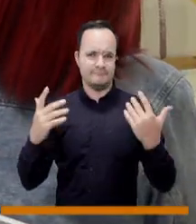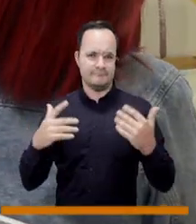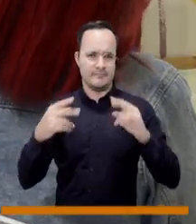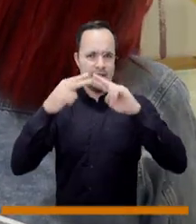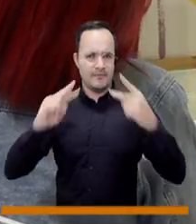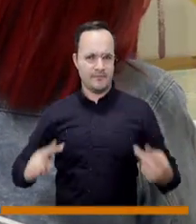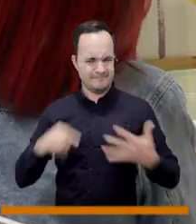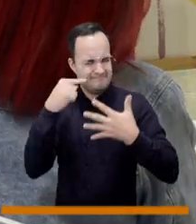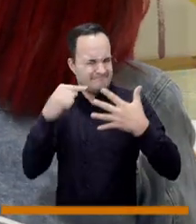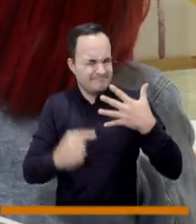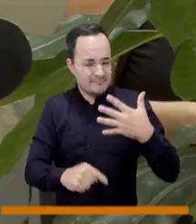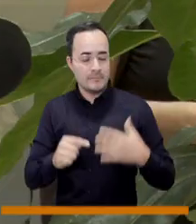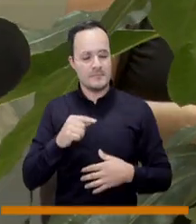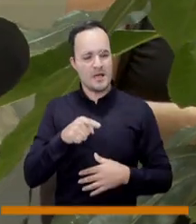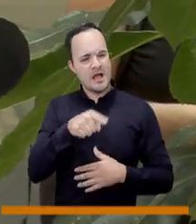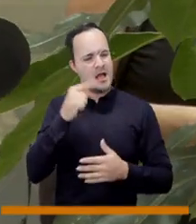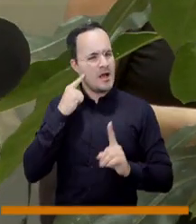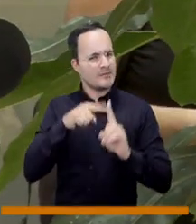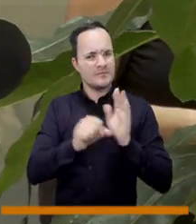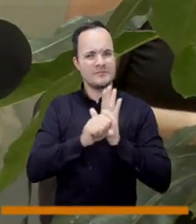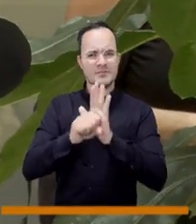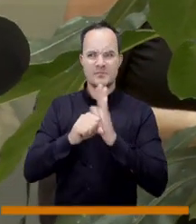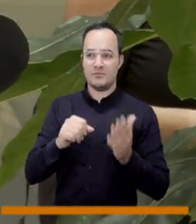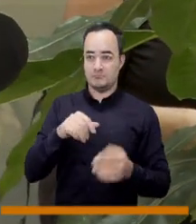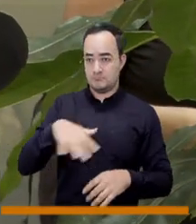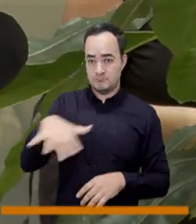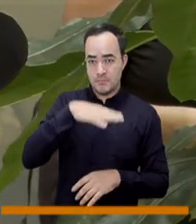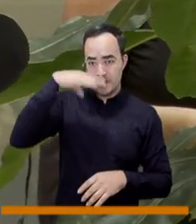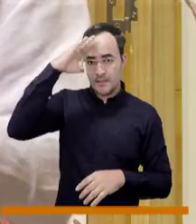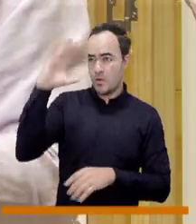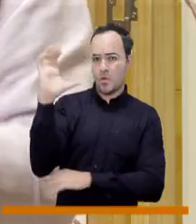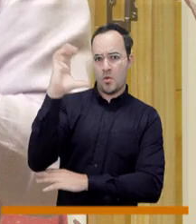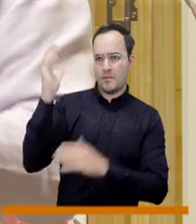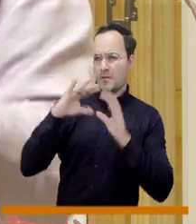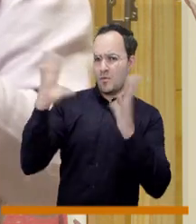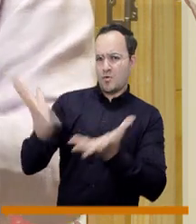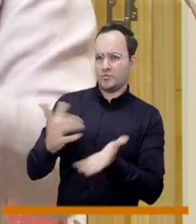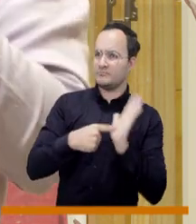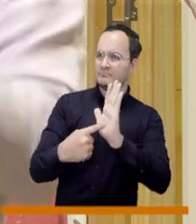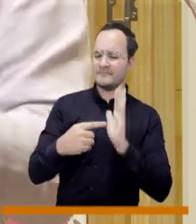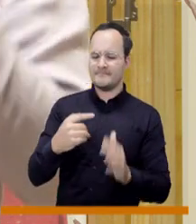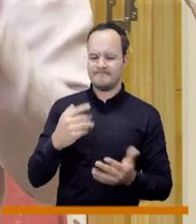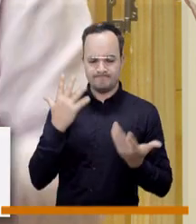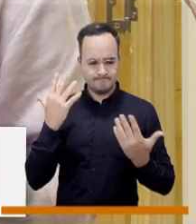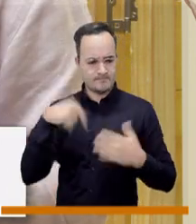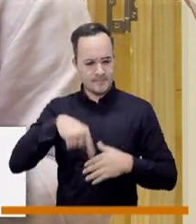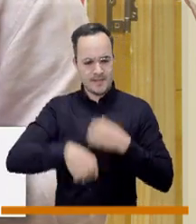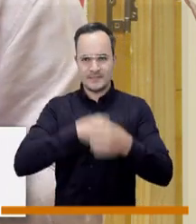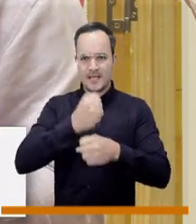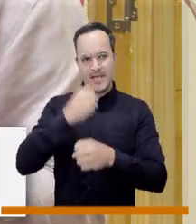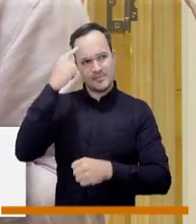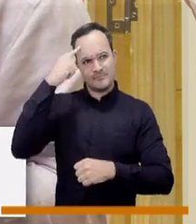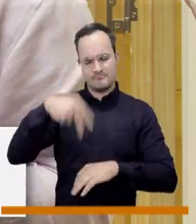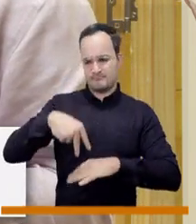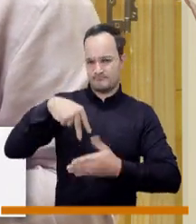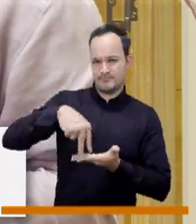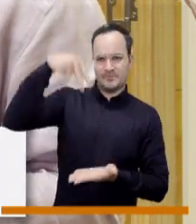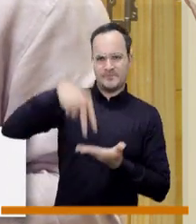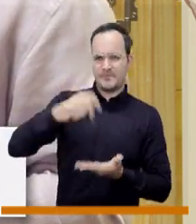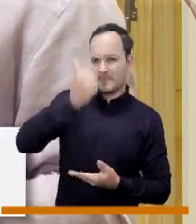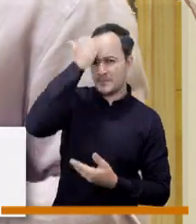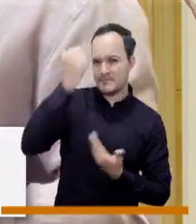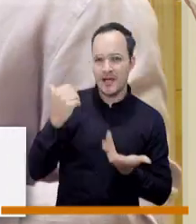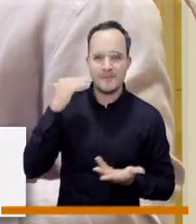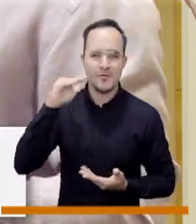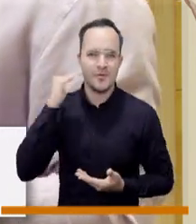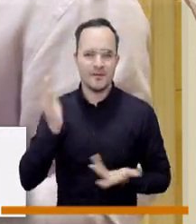a las mujeres de Medellín y del país y del mundo que en Medellín Ellas tienen la voz la palabra y son las protagonistas este año en